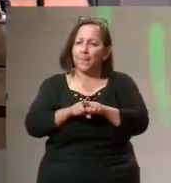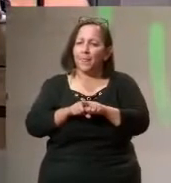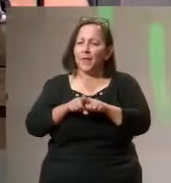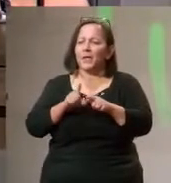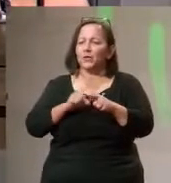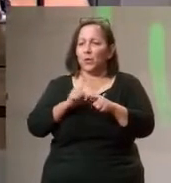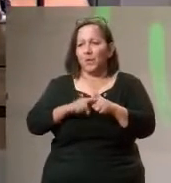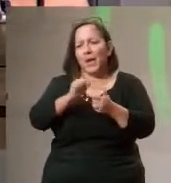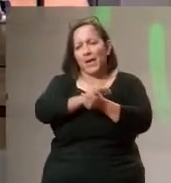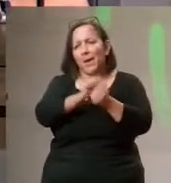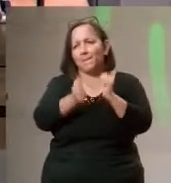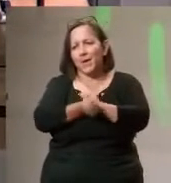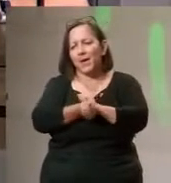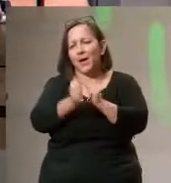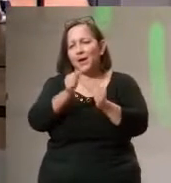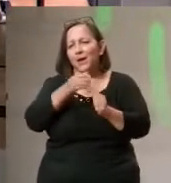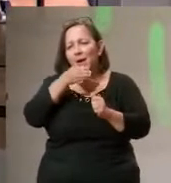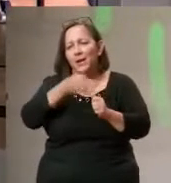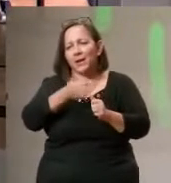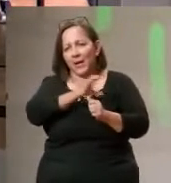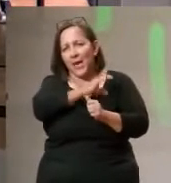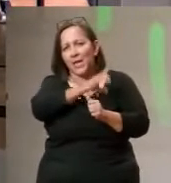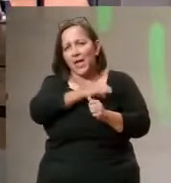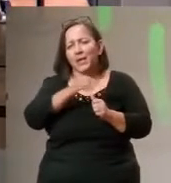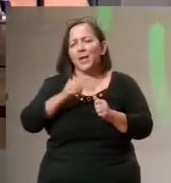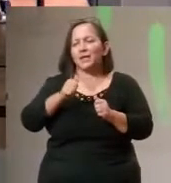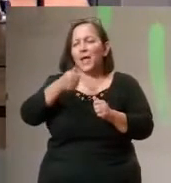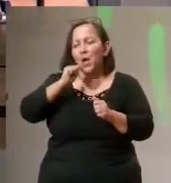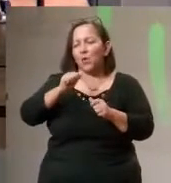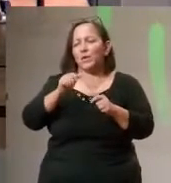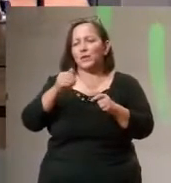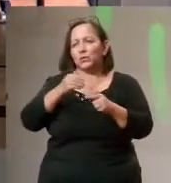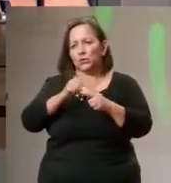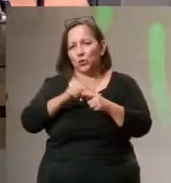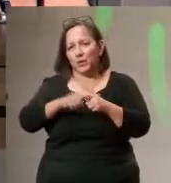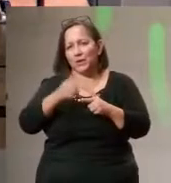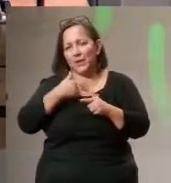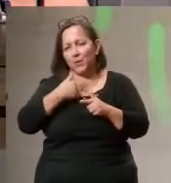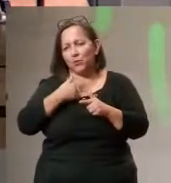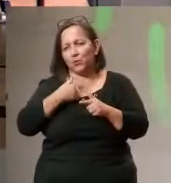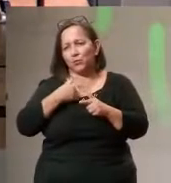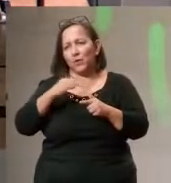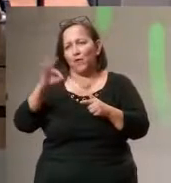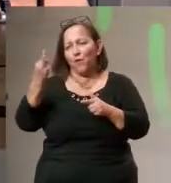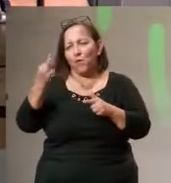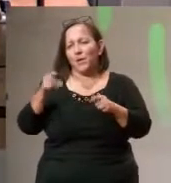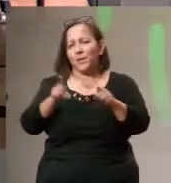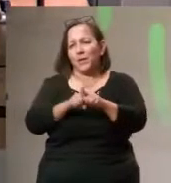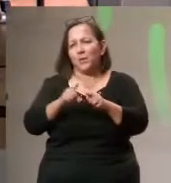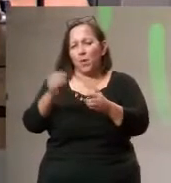para revertir la calidad de las aguas realmente necesitamos un sistema que pueda recoger todo ese tipo de